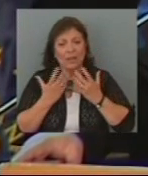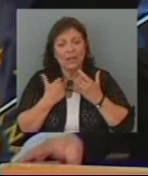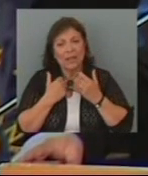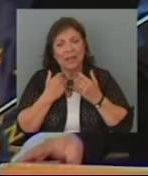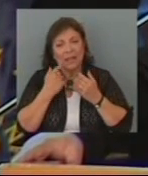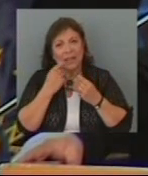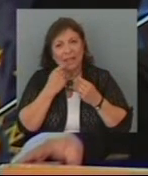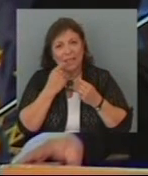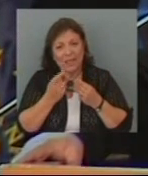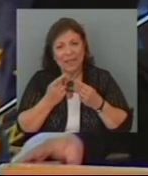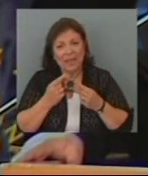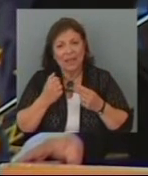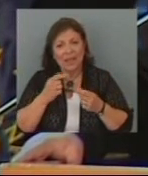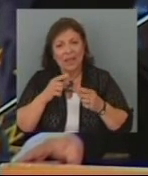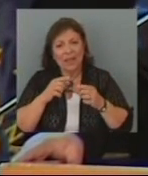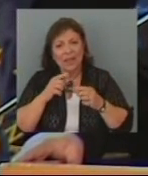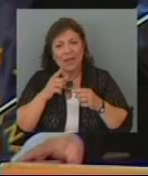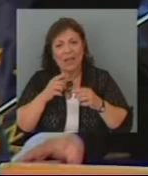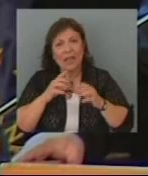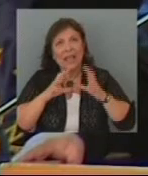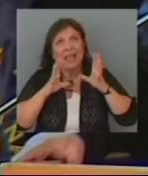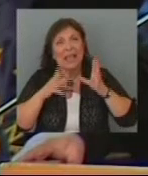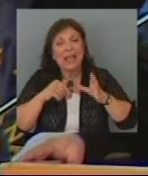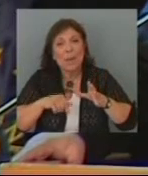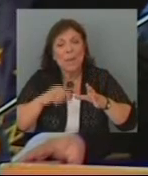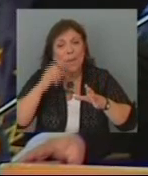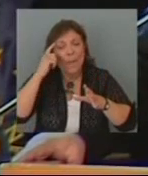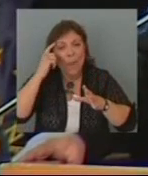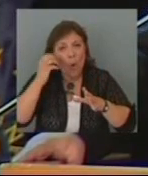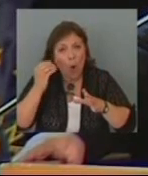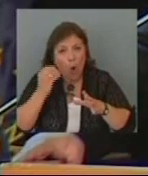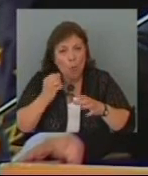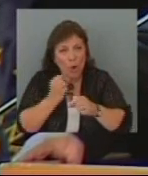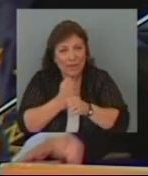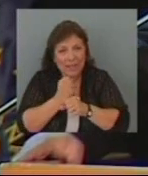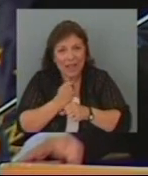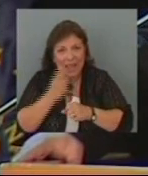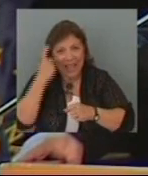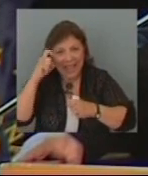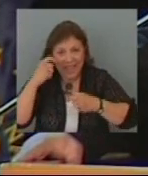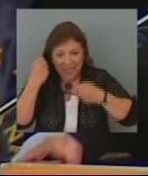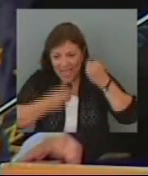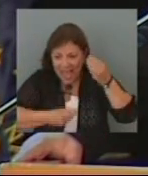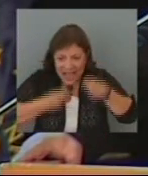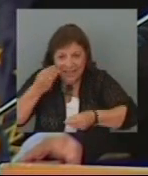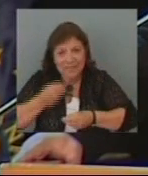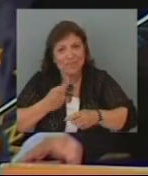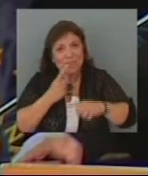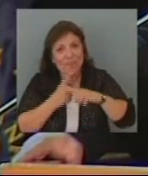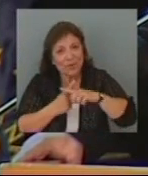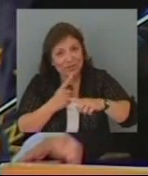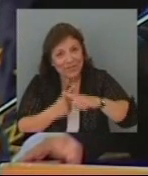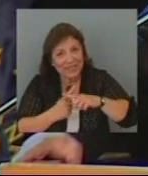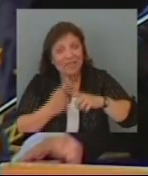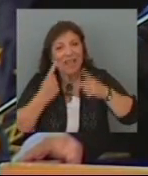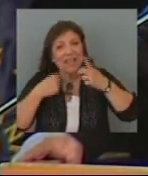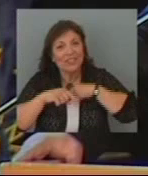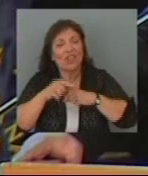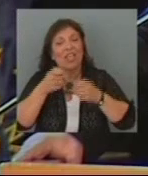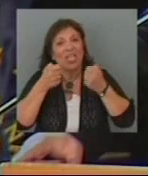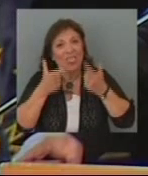discusión en el plano de lo institucional, mediante el aporte de ideas positivas que permitan